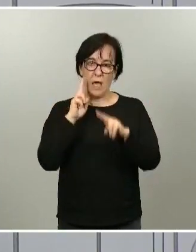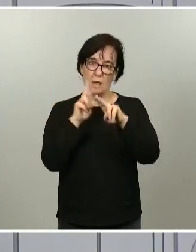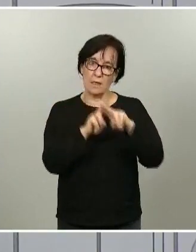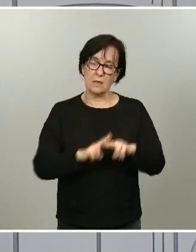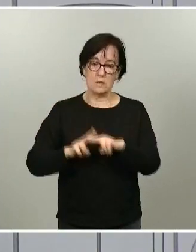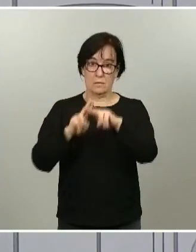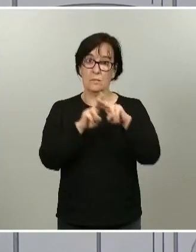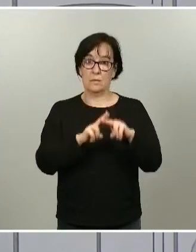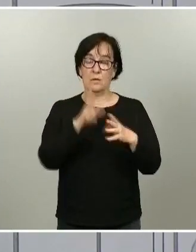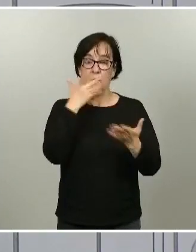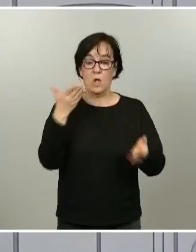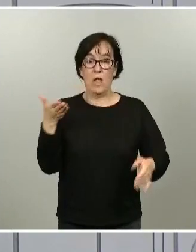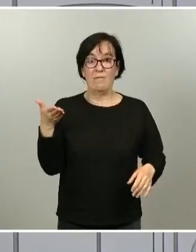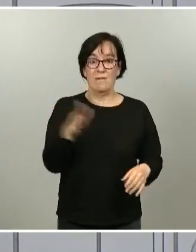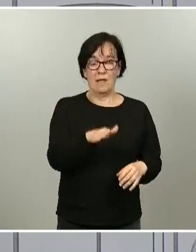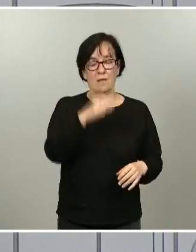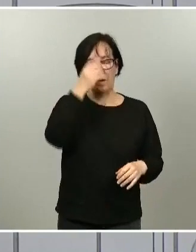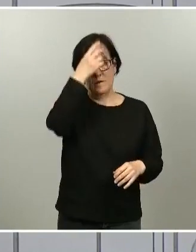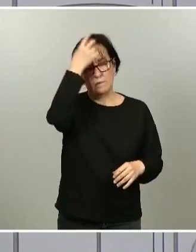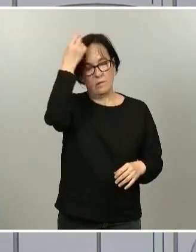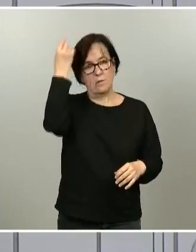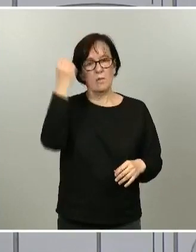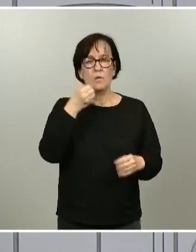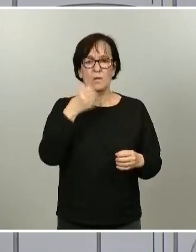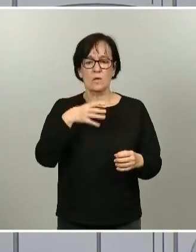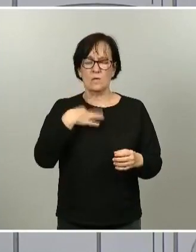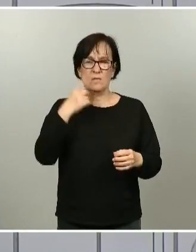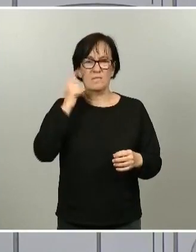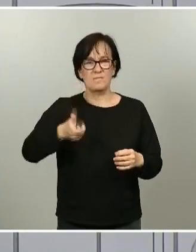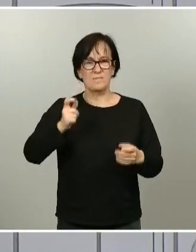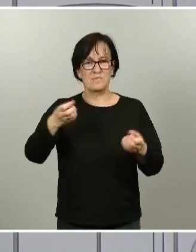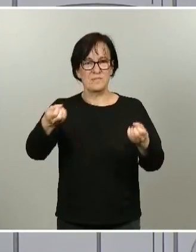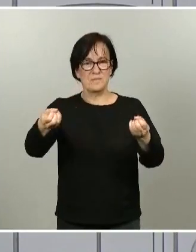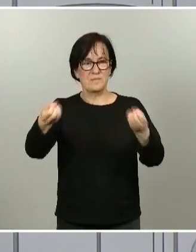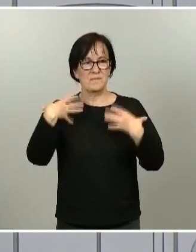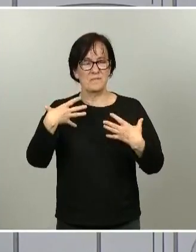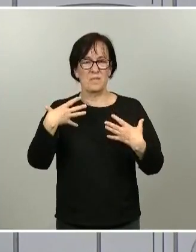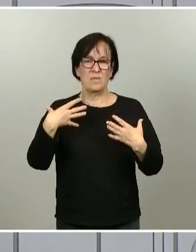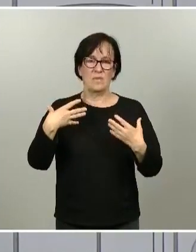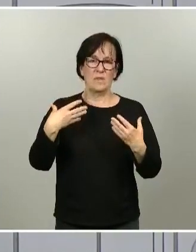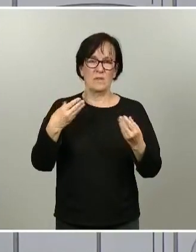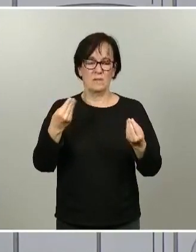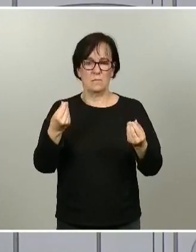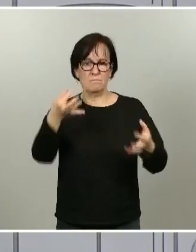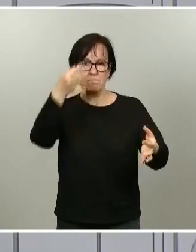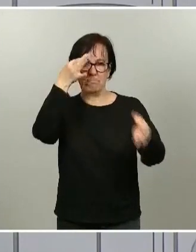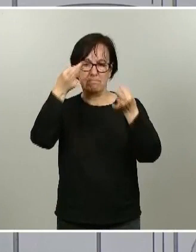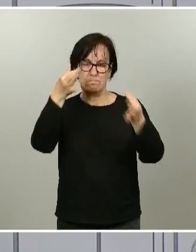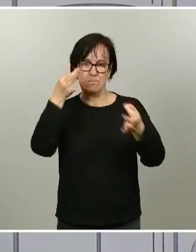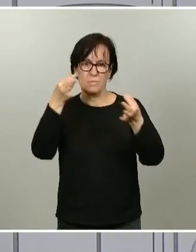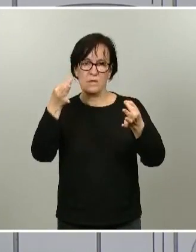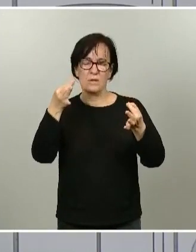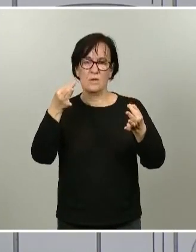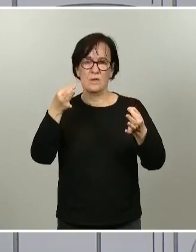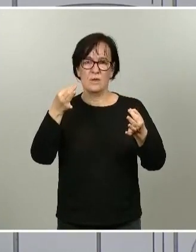Los fallecidos se suelen notificar con mayor, digamos, precisión que otros datos de los que